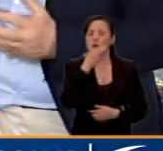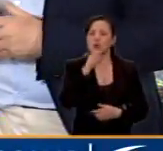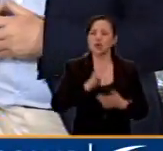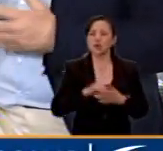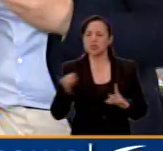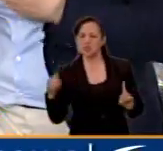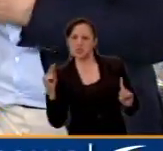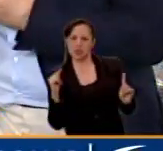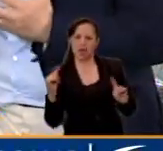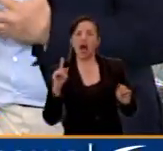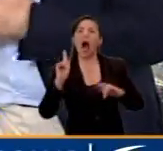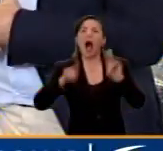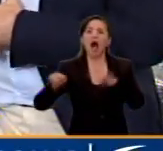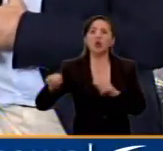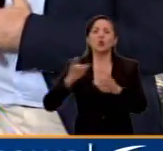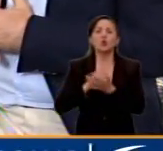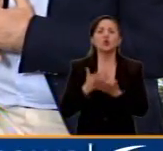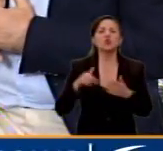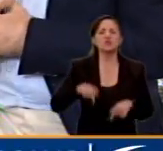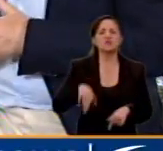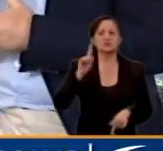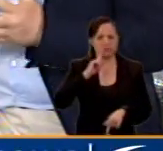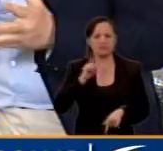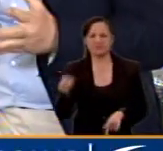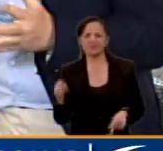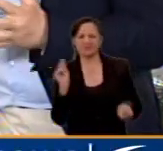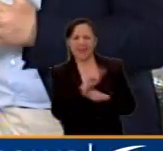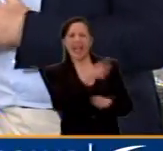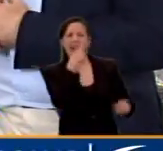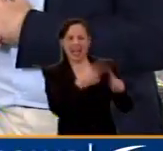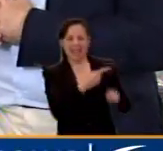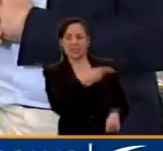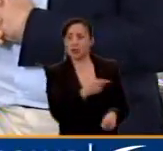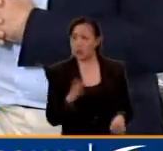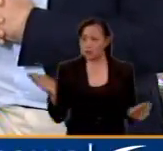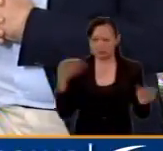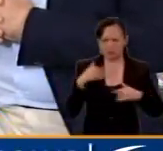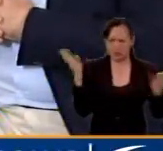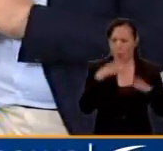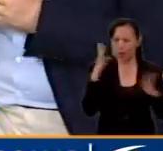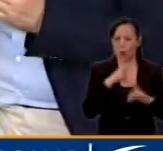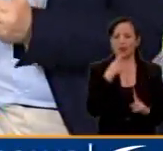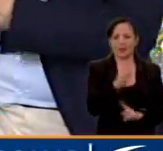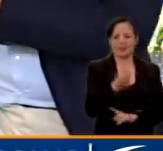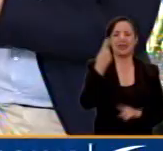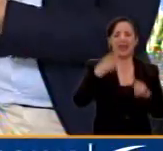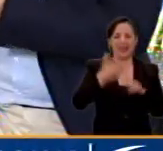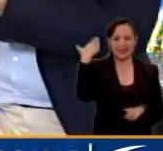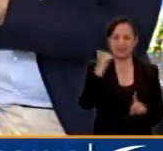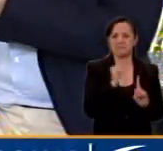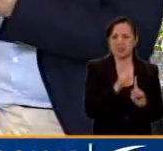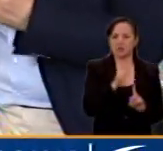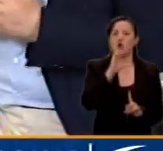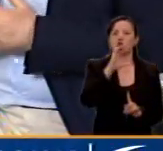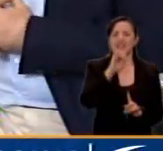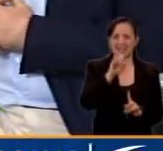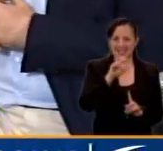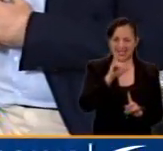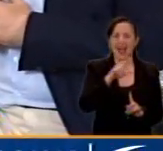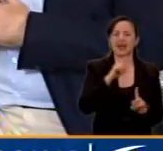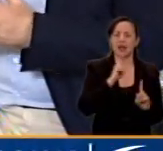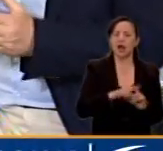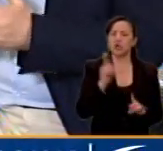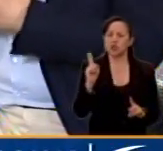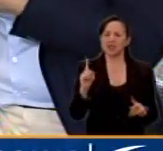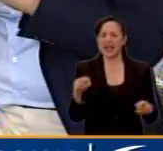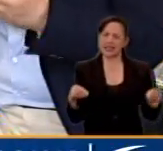políticos que decían que César había tenido ese tipo de relaciones, él lo negaba. Ahí tenemos pues una contradicción.